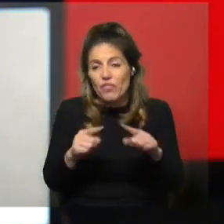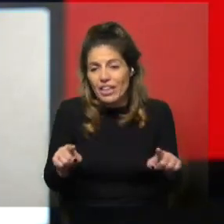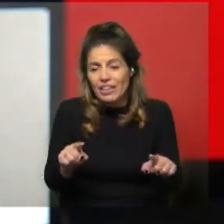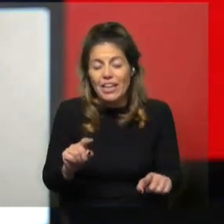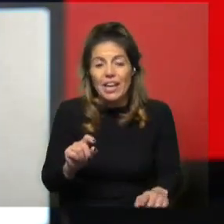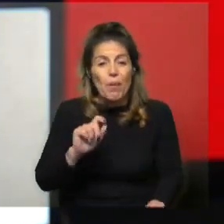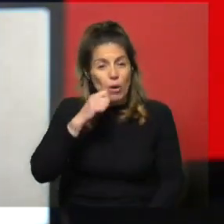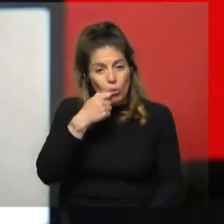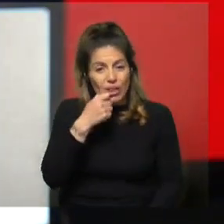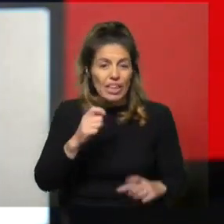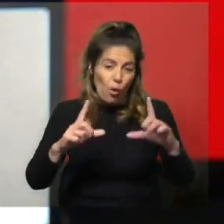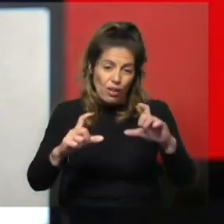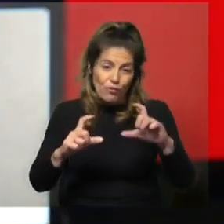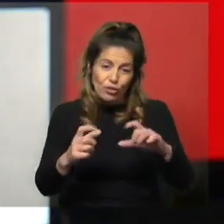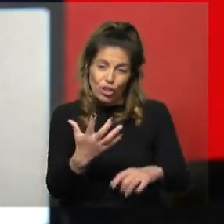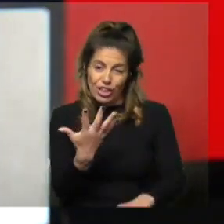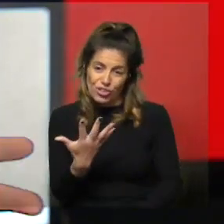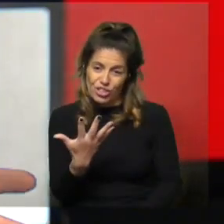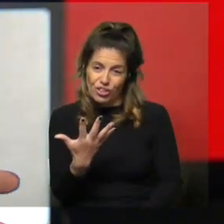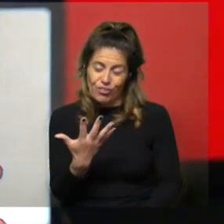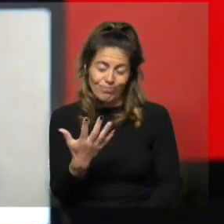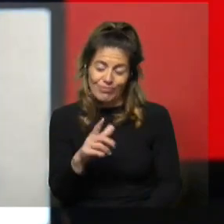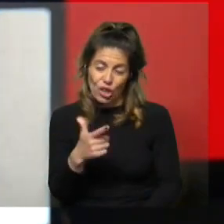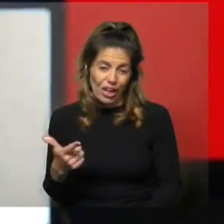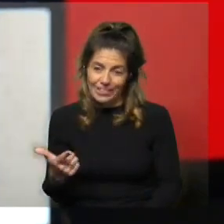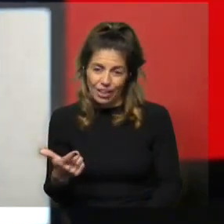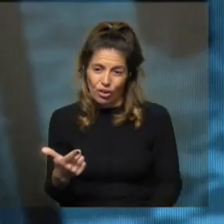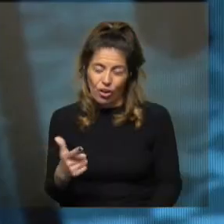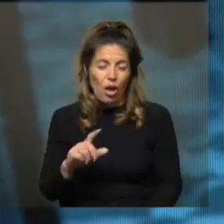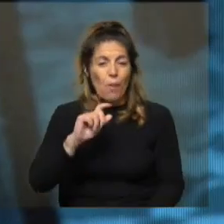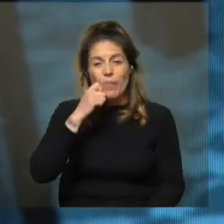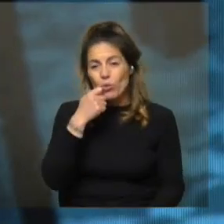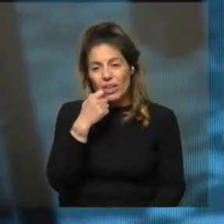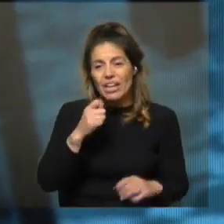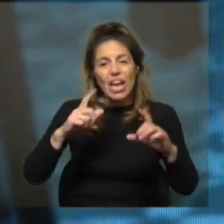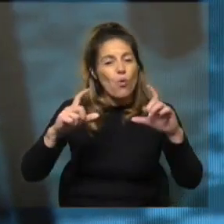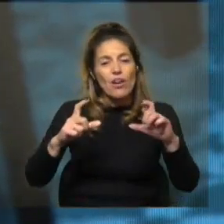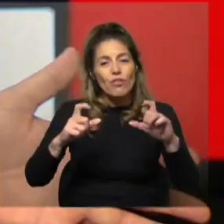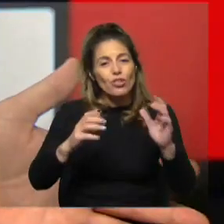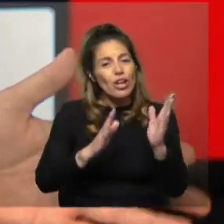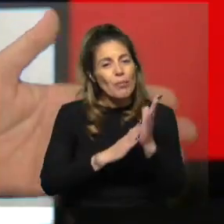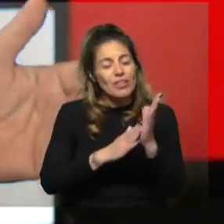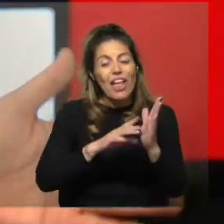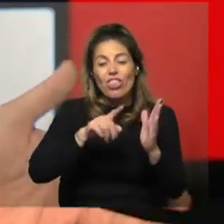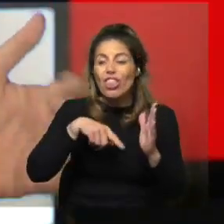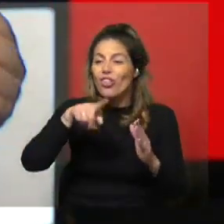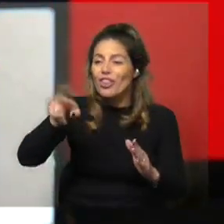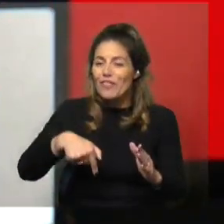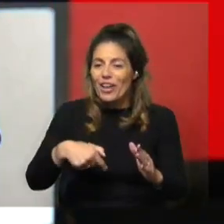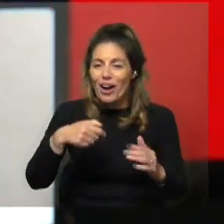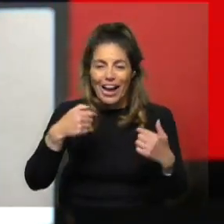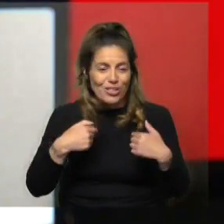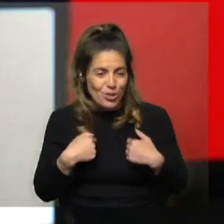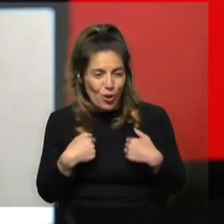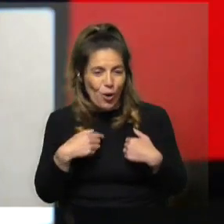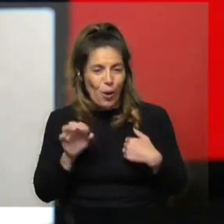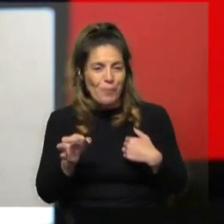cinco y no la tengo me gustaría tener una foto este que que que plasmara Ah mira de dónde vengo acá estoy yo mi